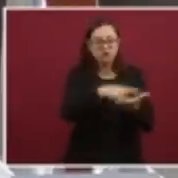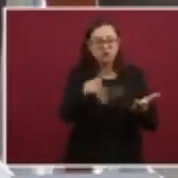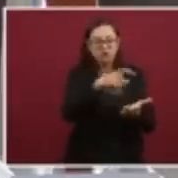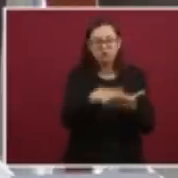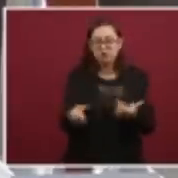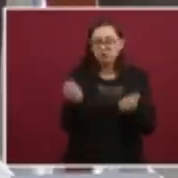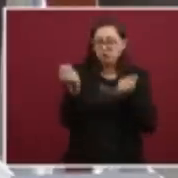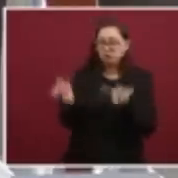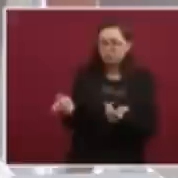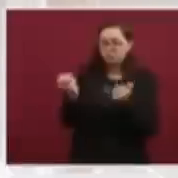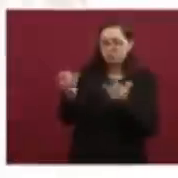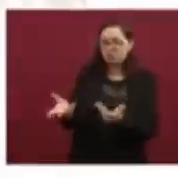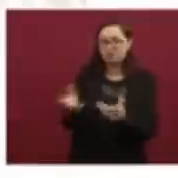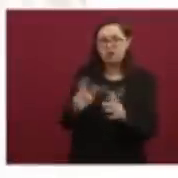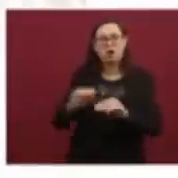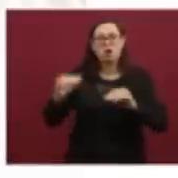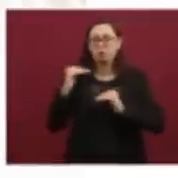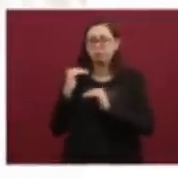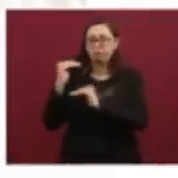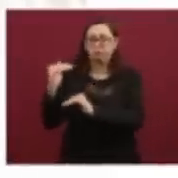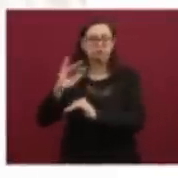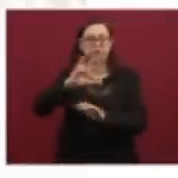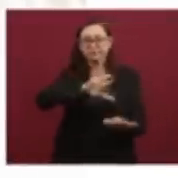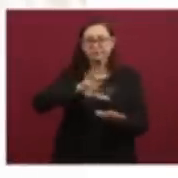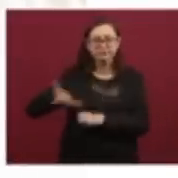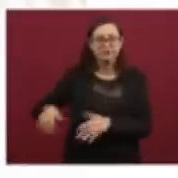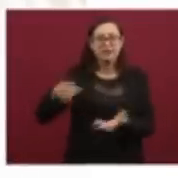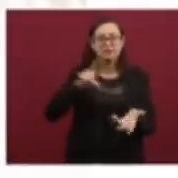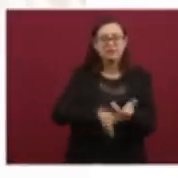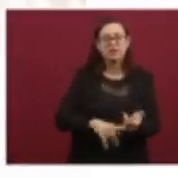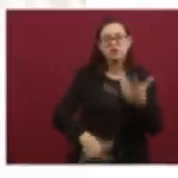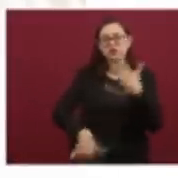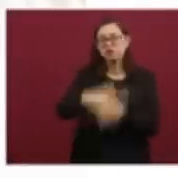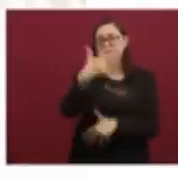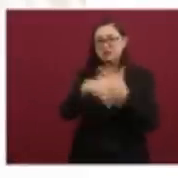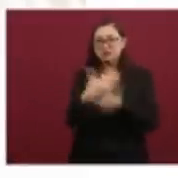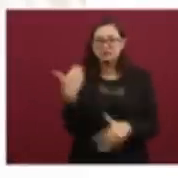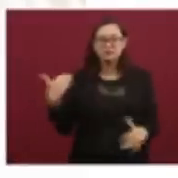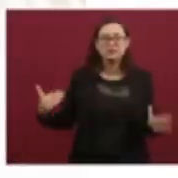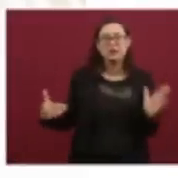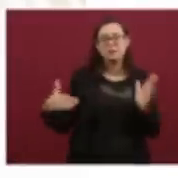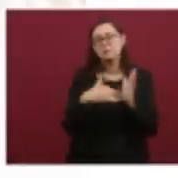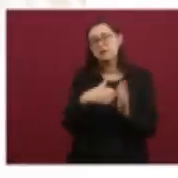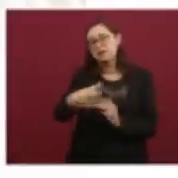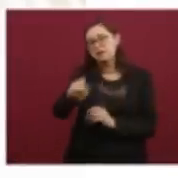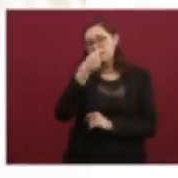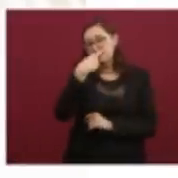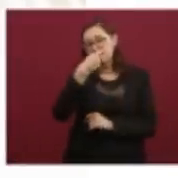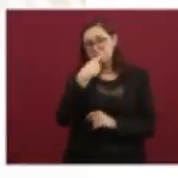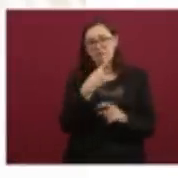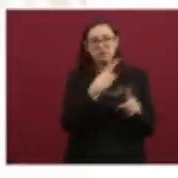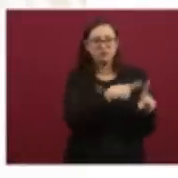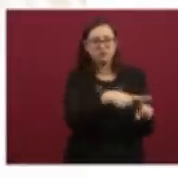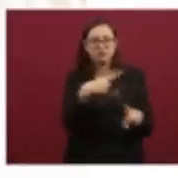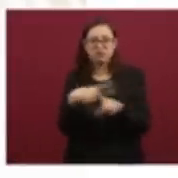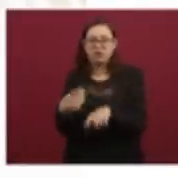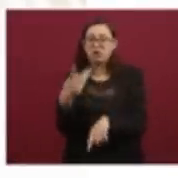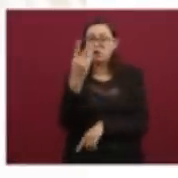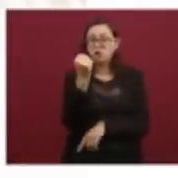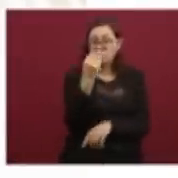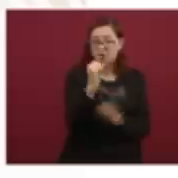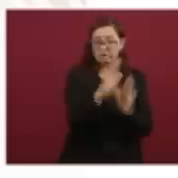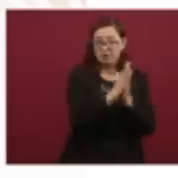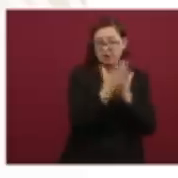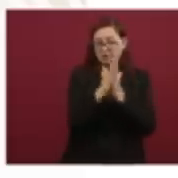cuadro básico y está conformado por cerca de 15,000 claves distribuidas en 9 libros. Tenemos que entrar a la